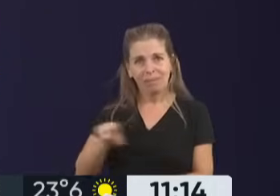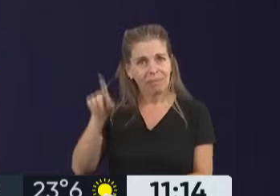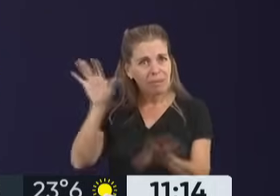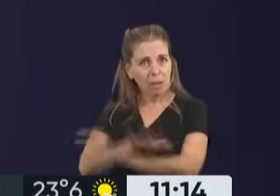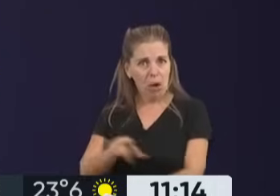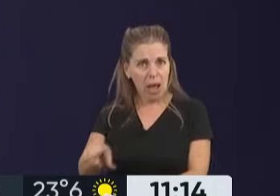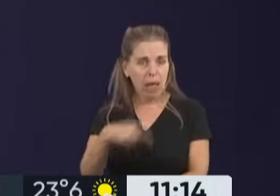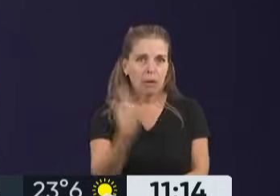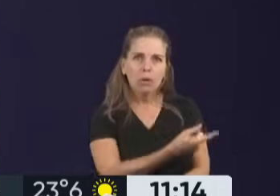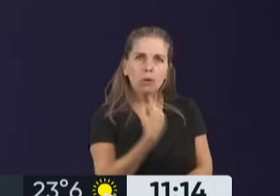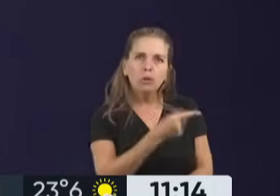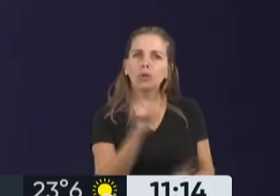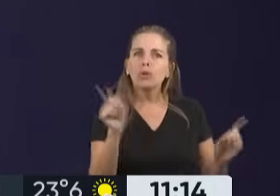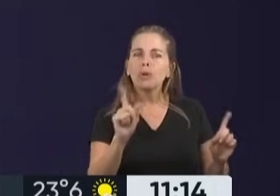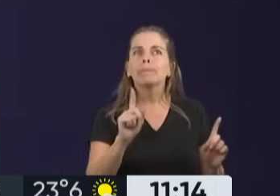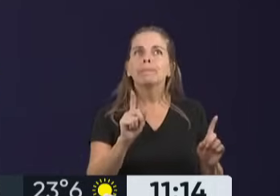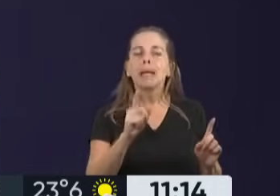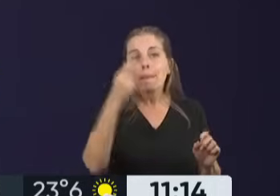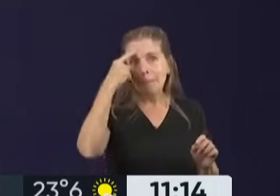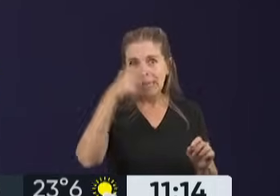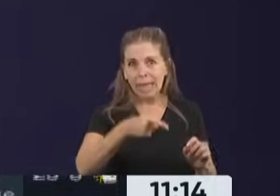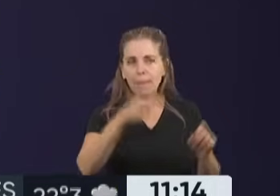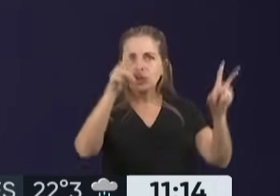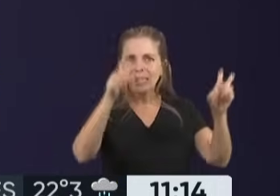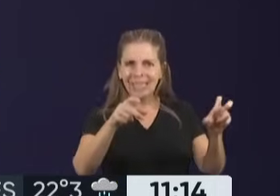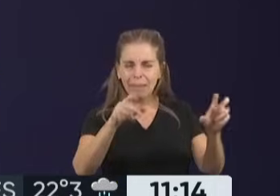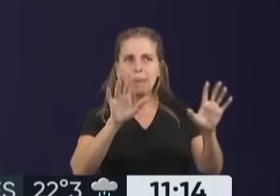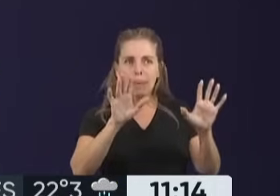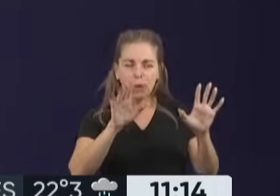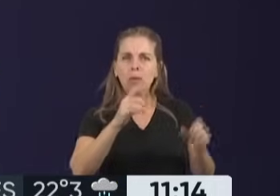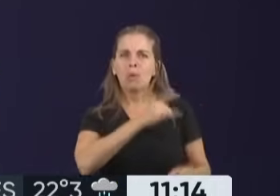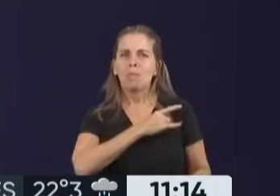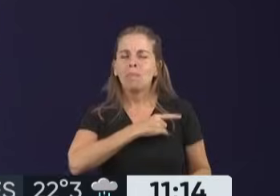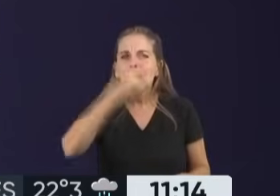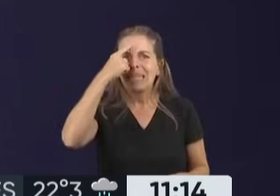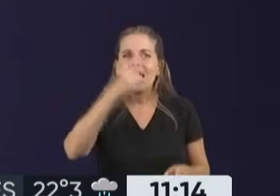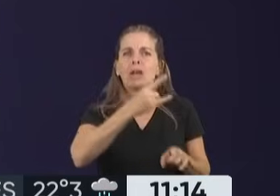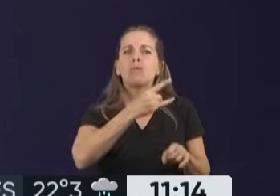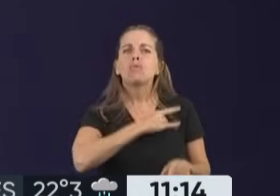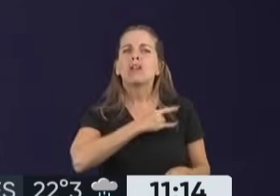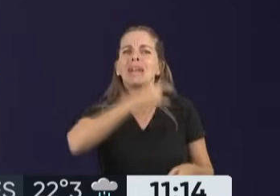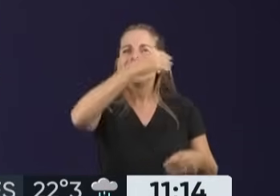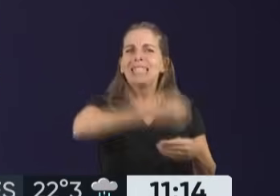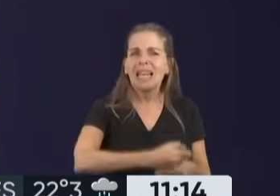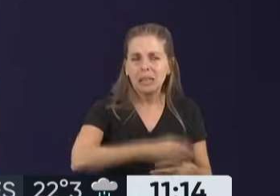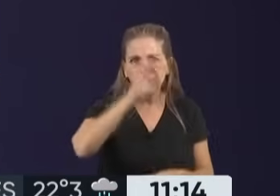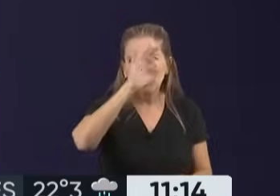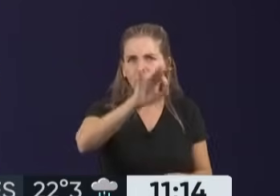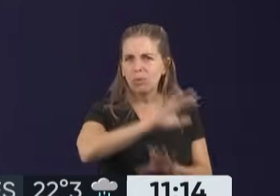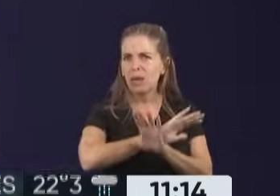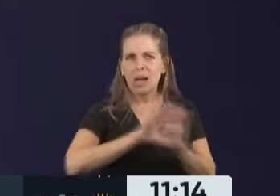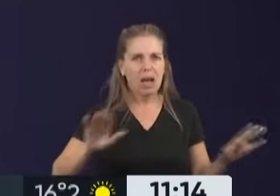nosotros no es que no lo tenemos en agenda. Nunca se nos hubiese cruzado por la cabeza la intención